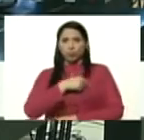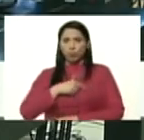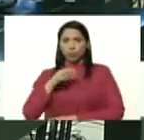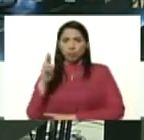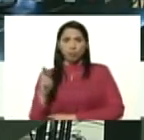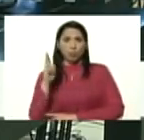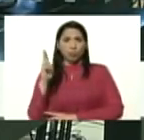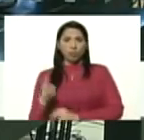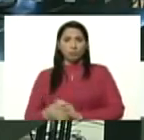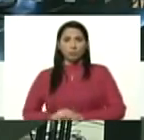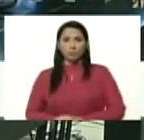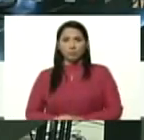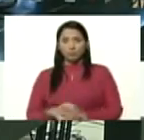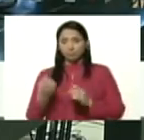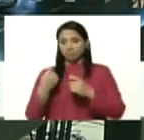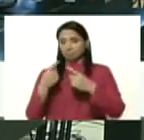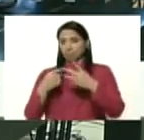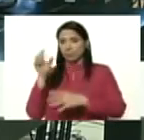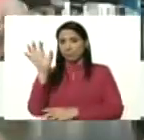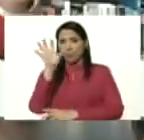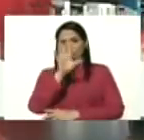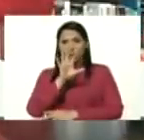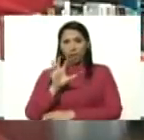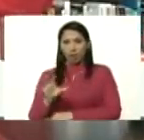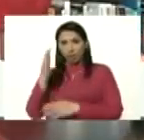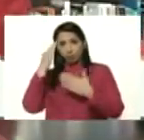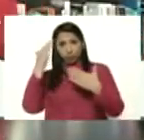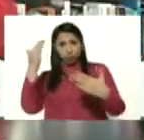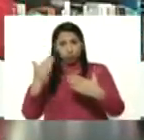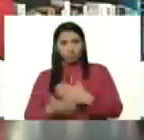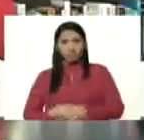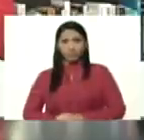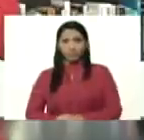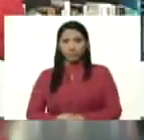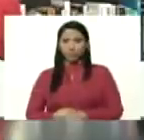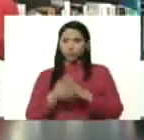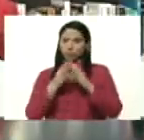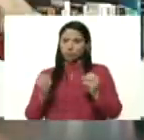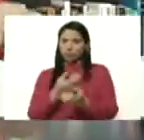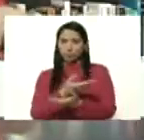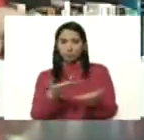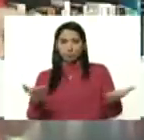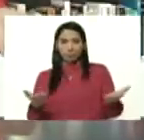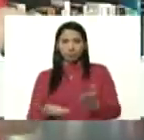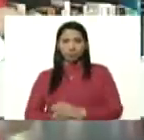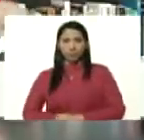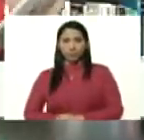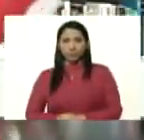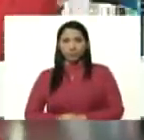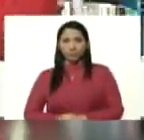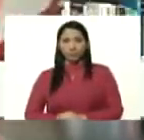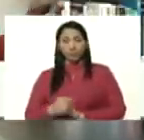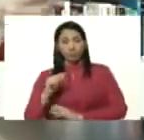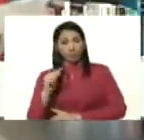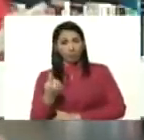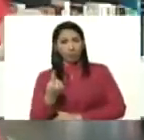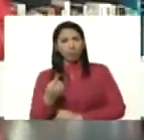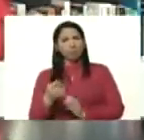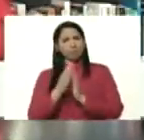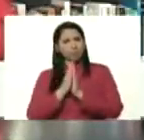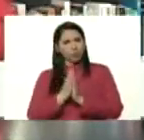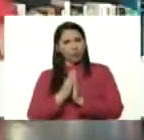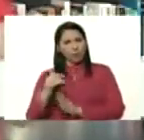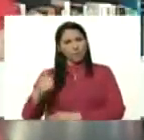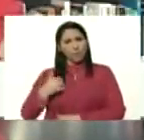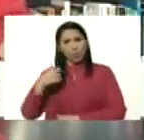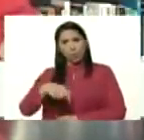Uruguay, entre otros países. Mis saludos, pues, a todos y a todas. Primero, me permiten, voy a aprovechar